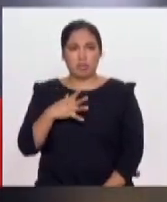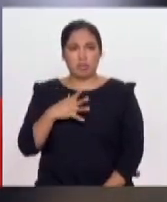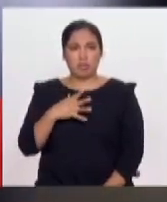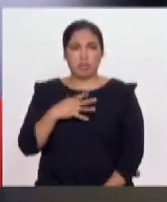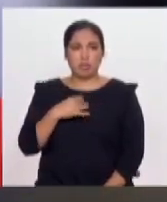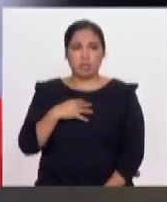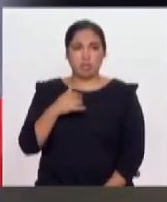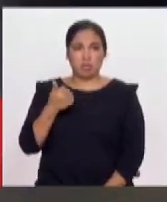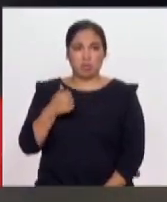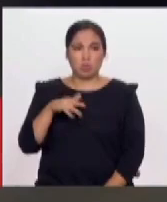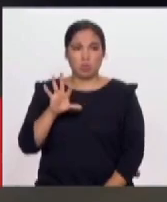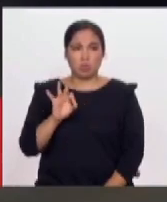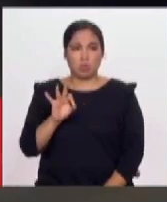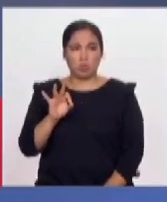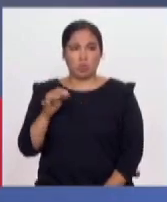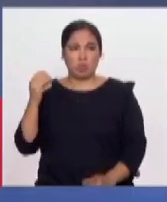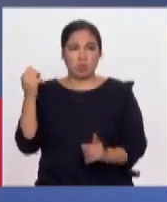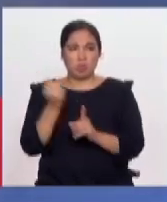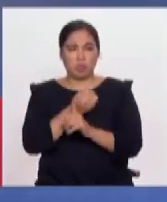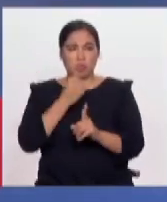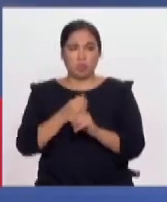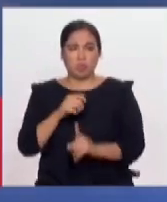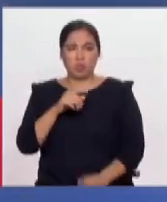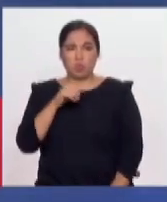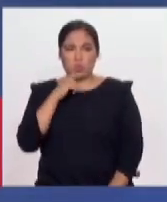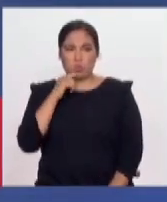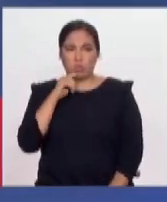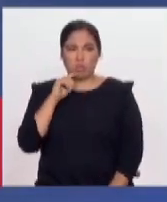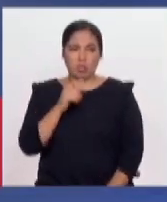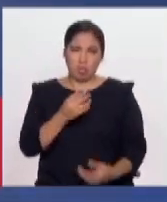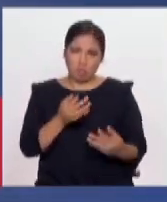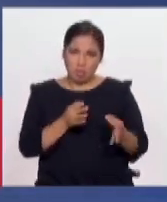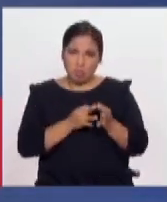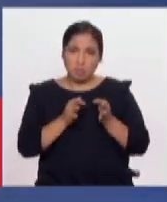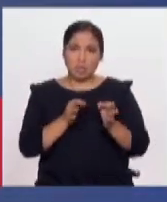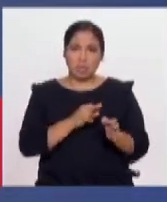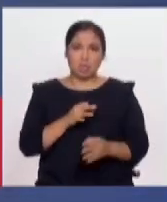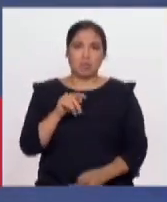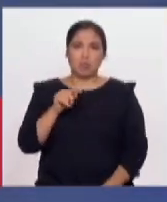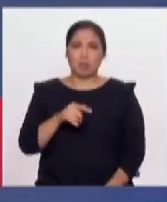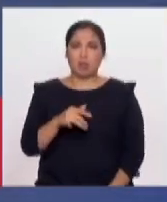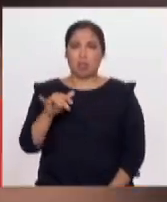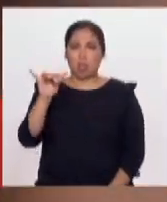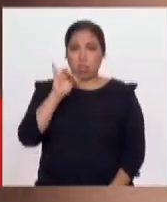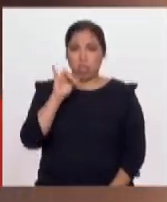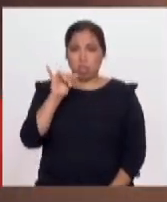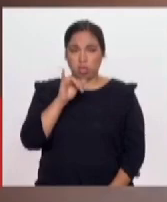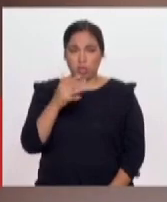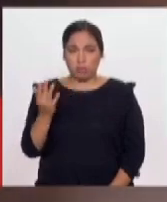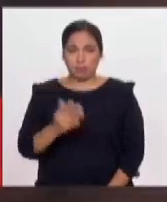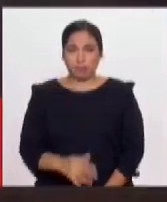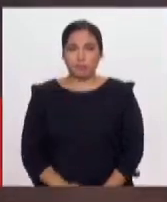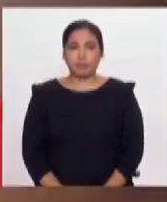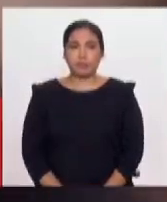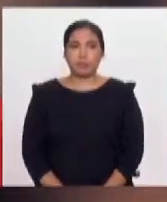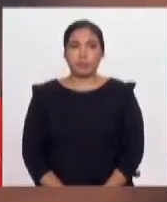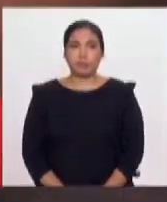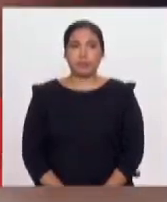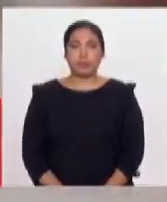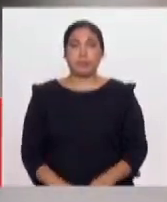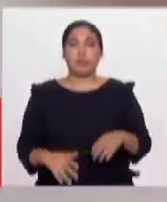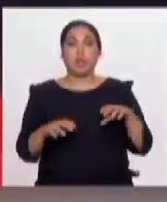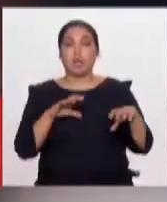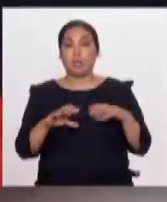edad, cachetea a la mujer y le da explicaciones, pero el agresor se encontraba en estado de ebriedad. Estas